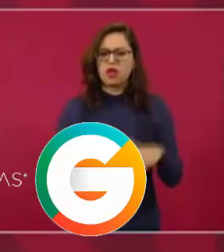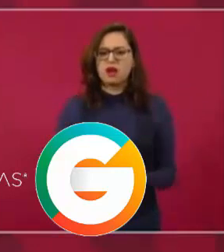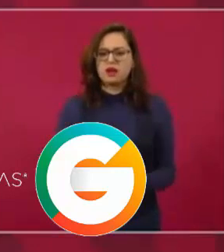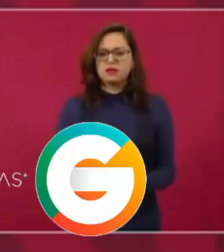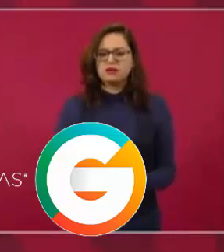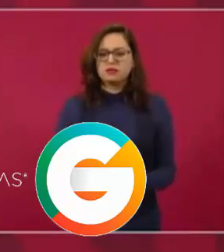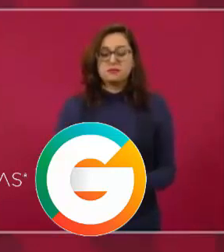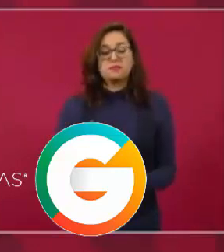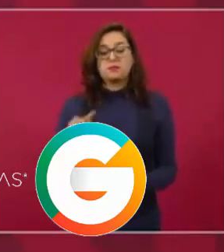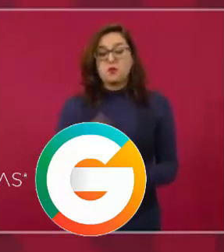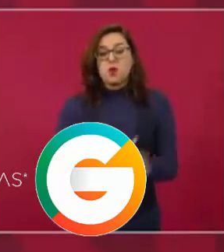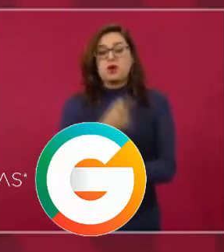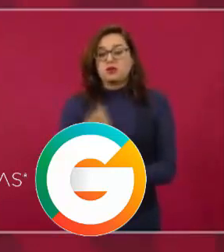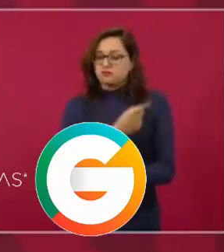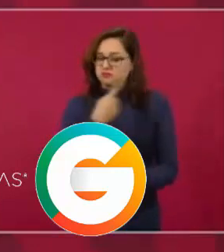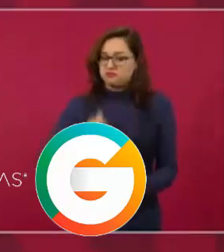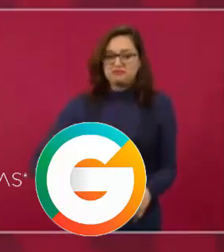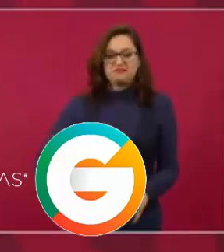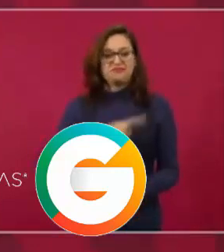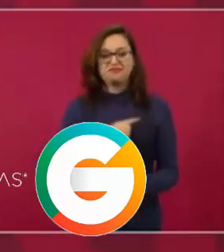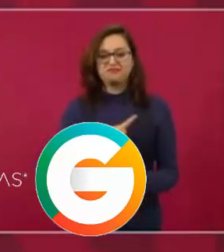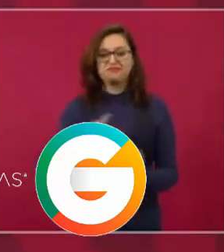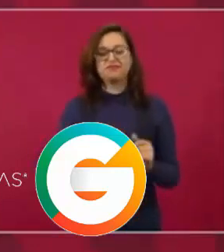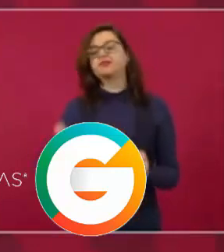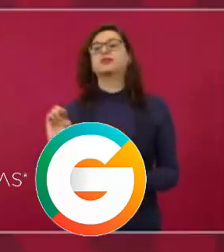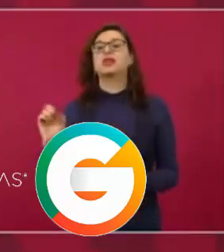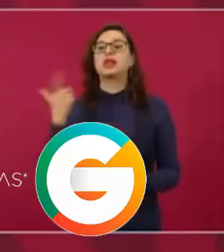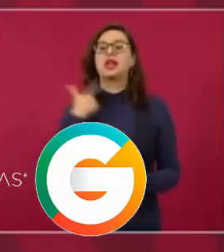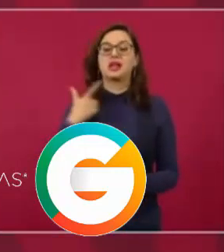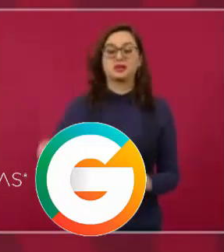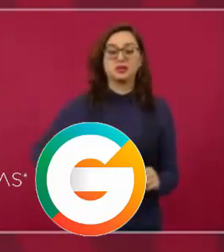no somos iguales.